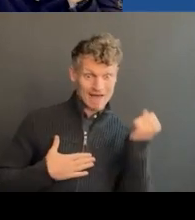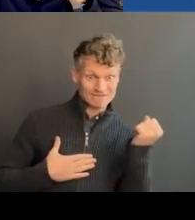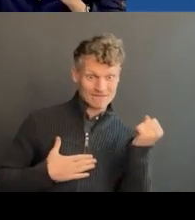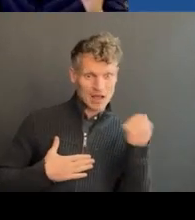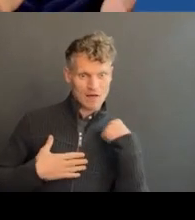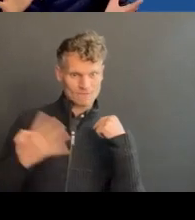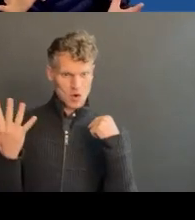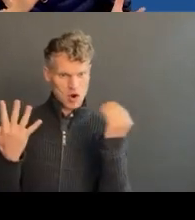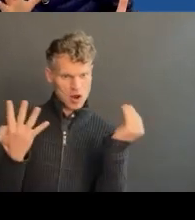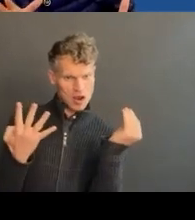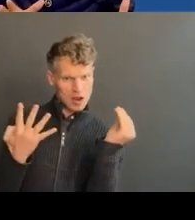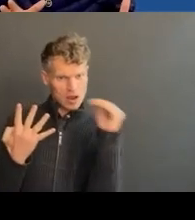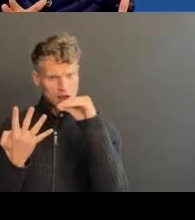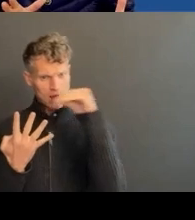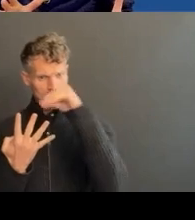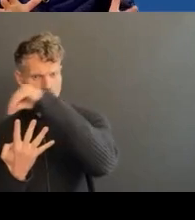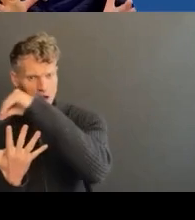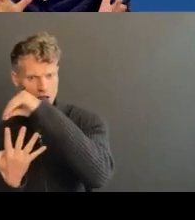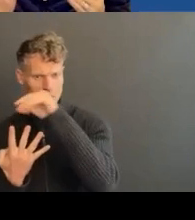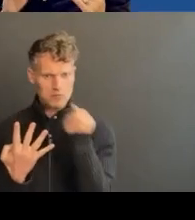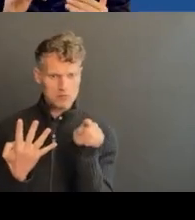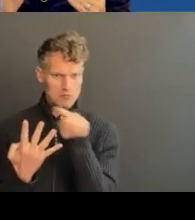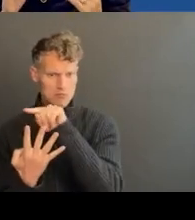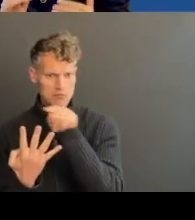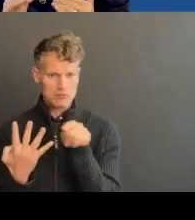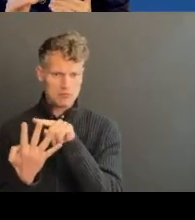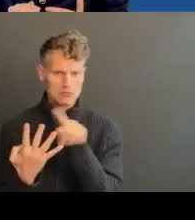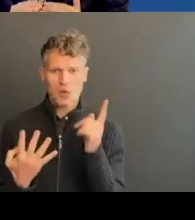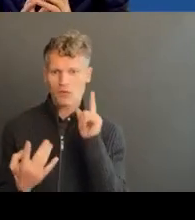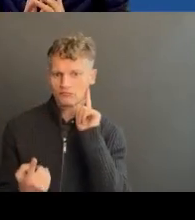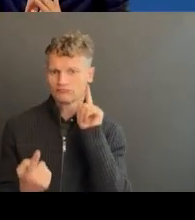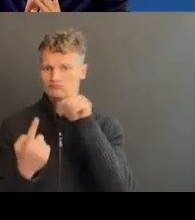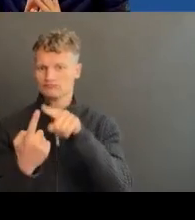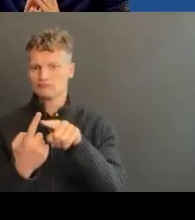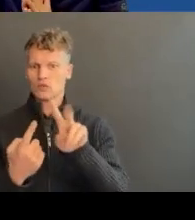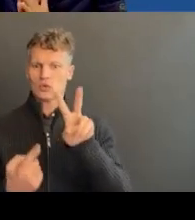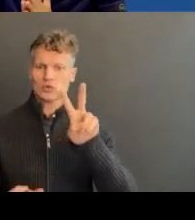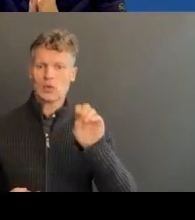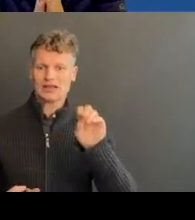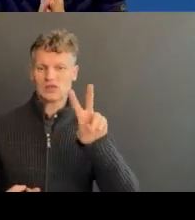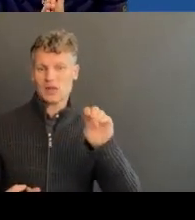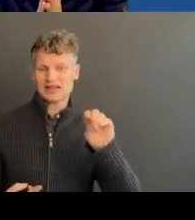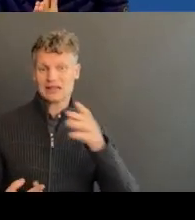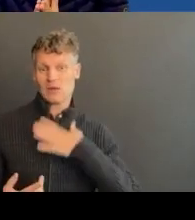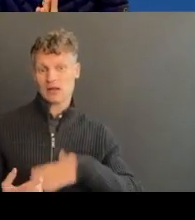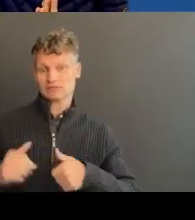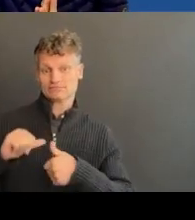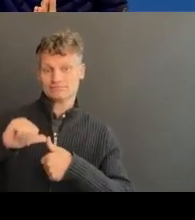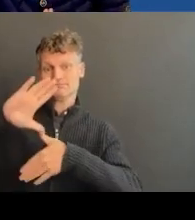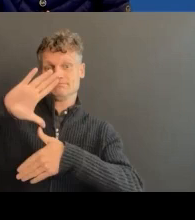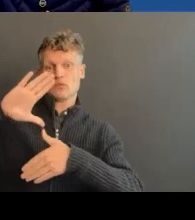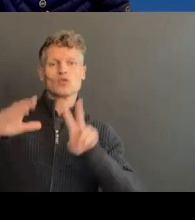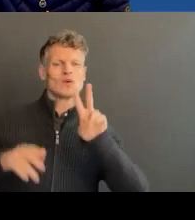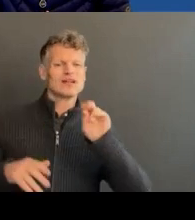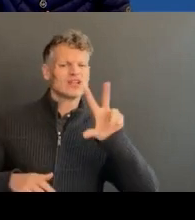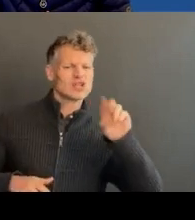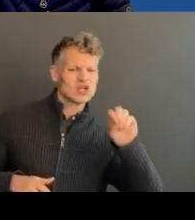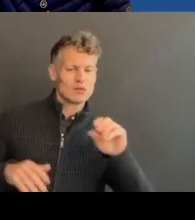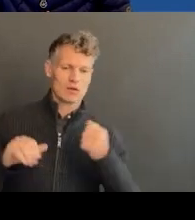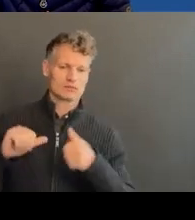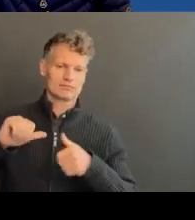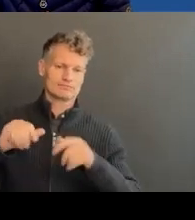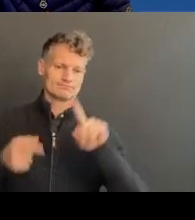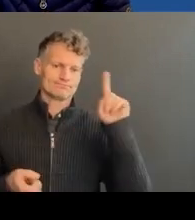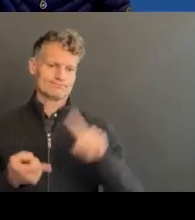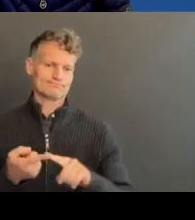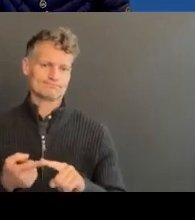podamos eliminarlas. Ahora me voy a centrar en uno de las 4 líneas de